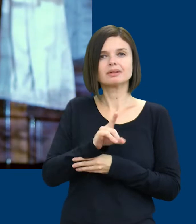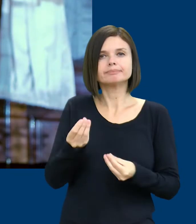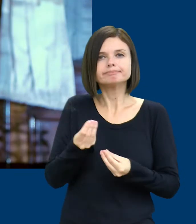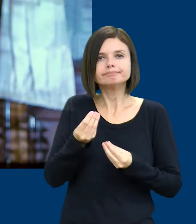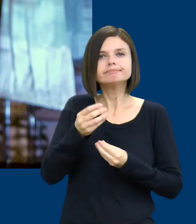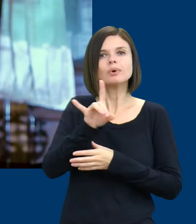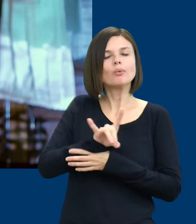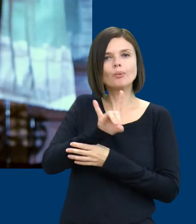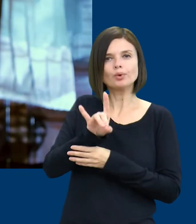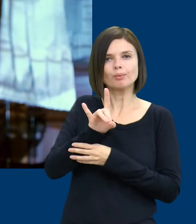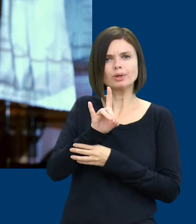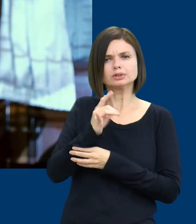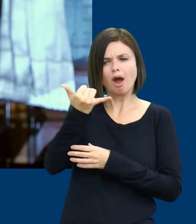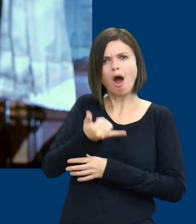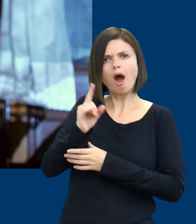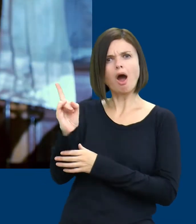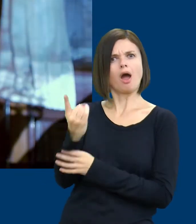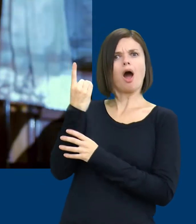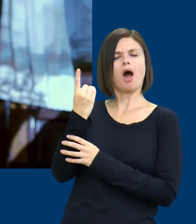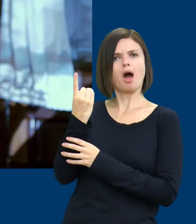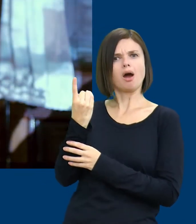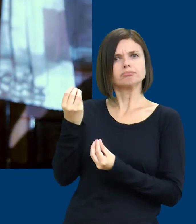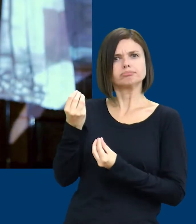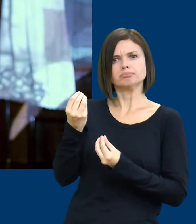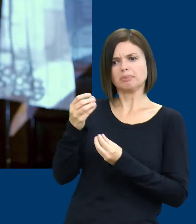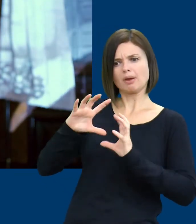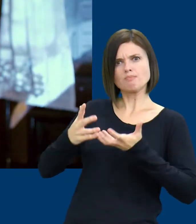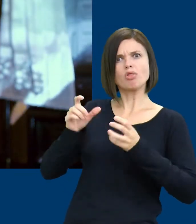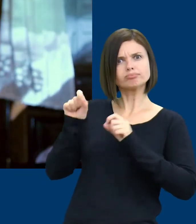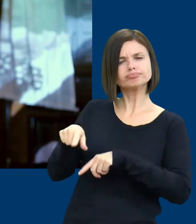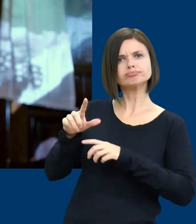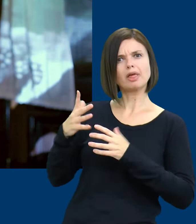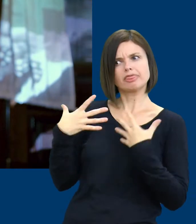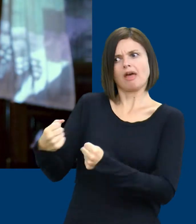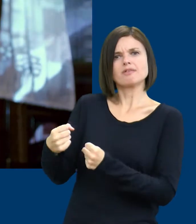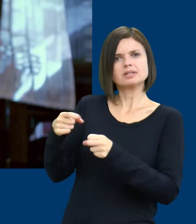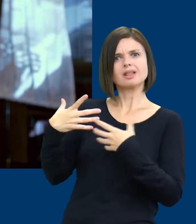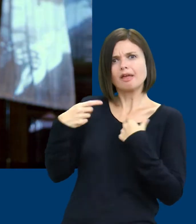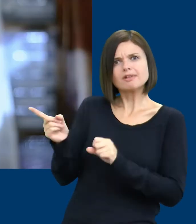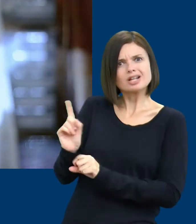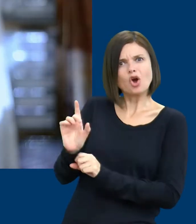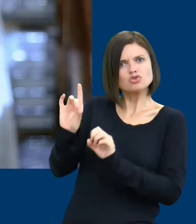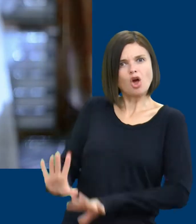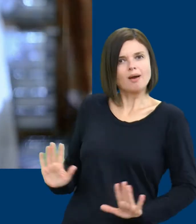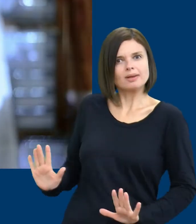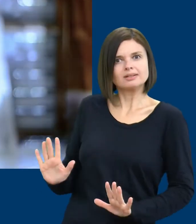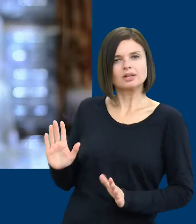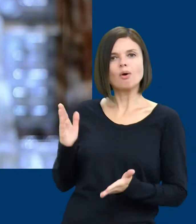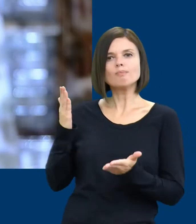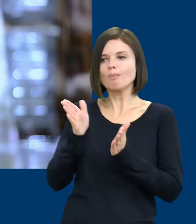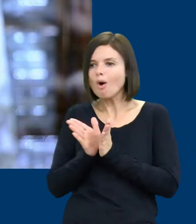la universidad creo que tiene que hacer uso de su autonomía para defenderse de ese modelo, para, pero no solo